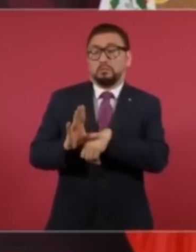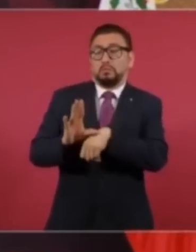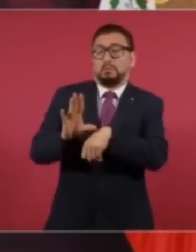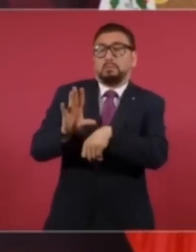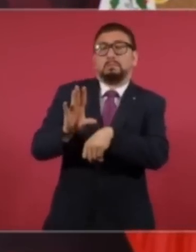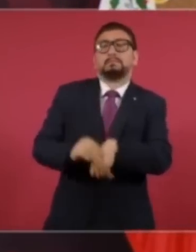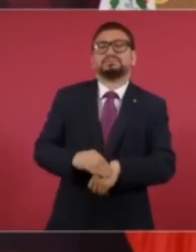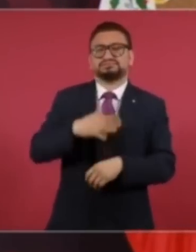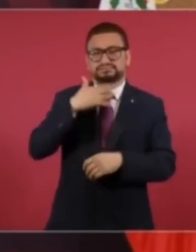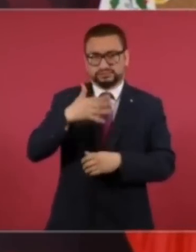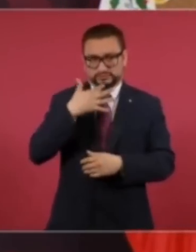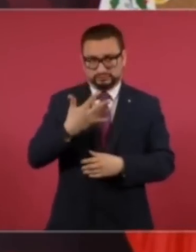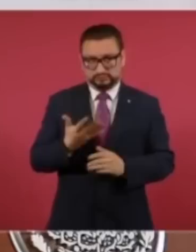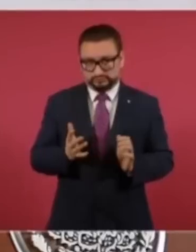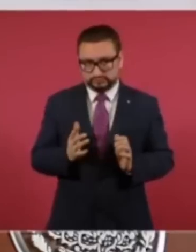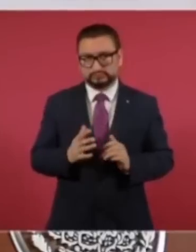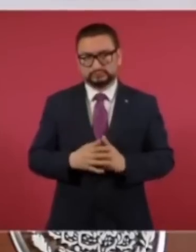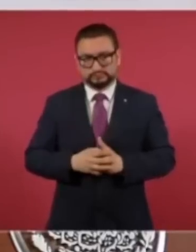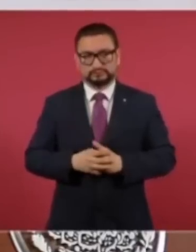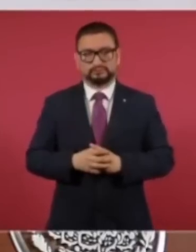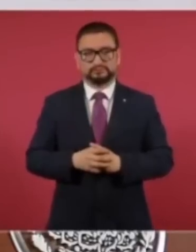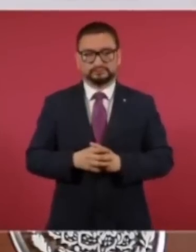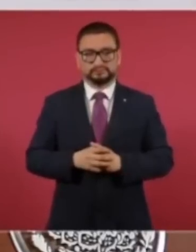toleró la corrupción.